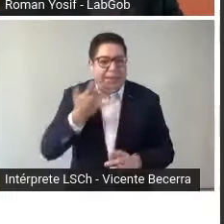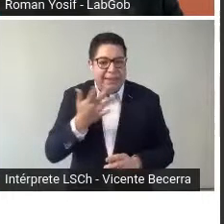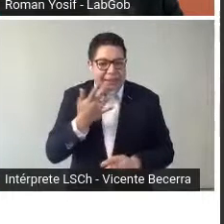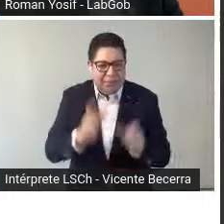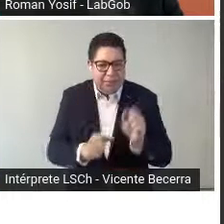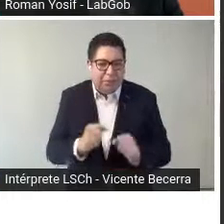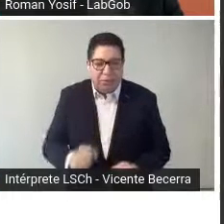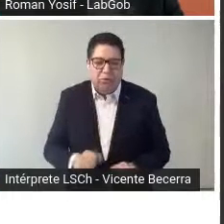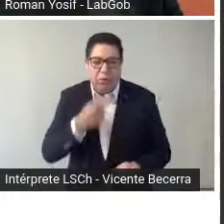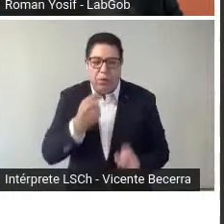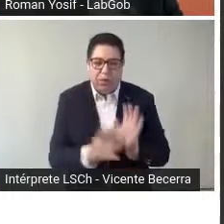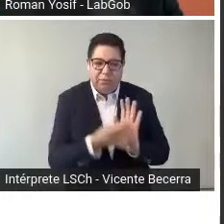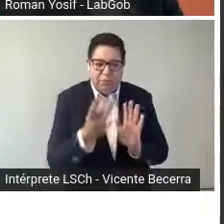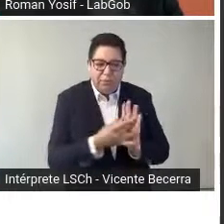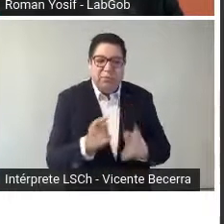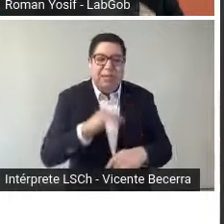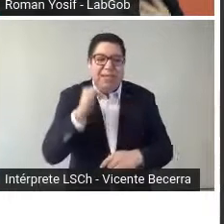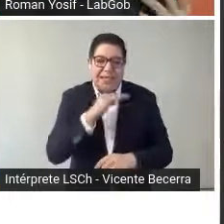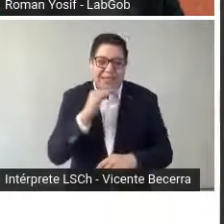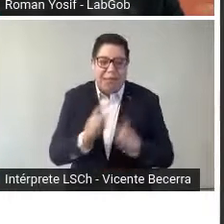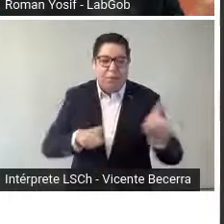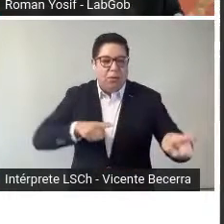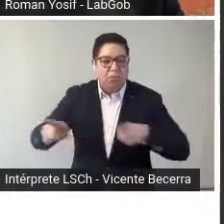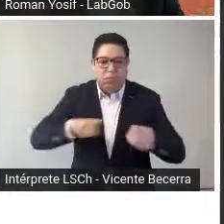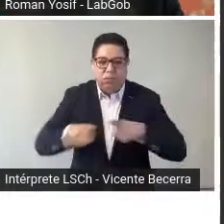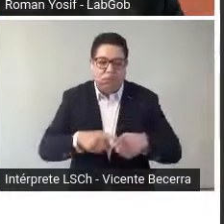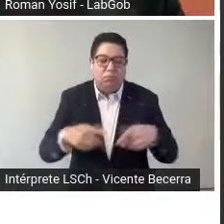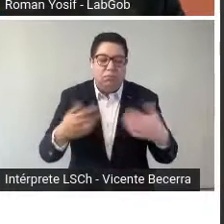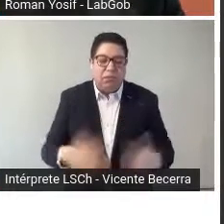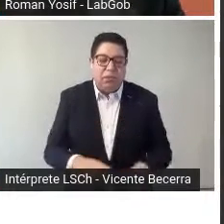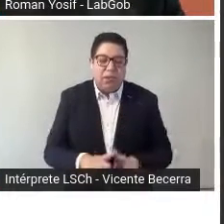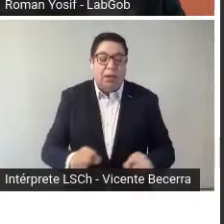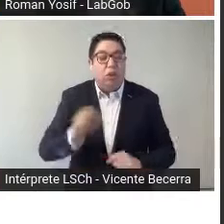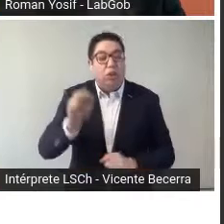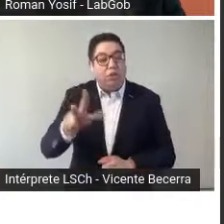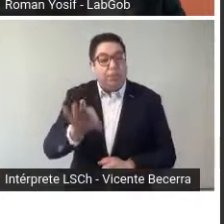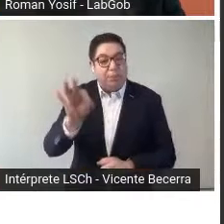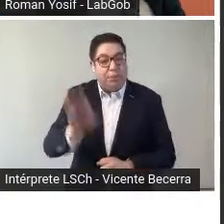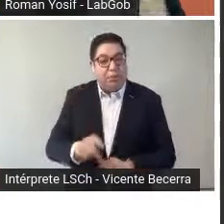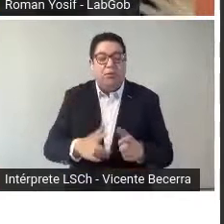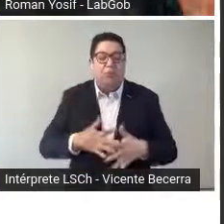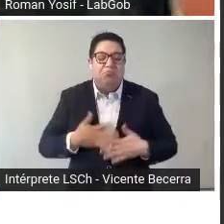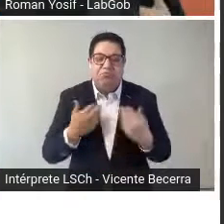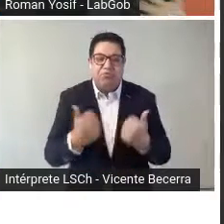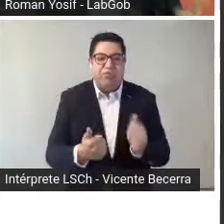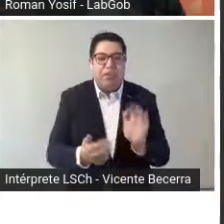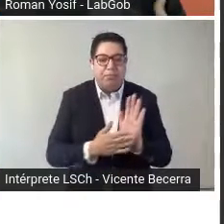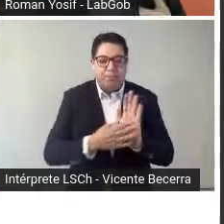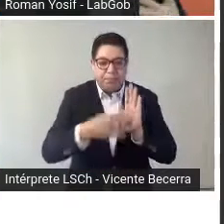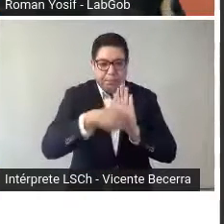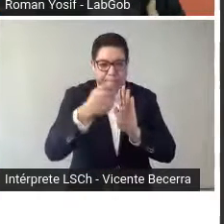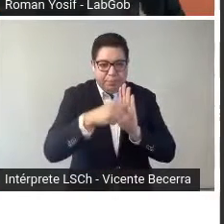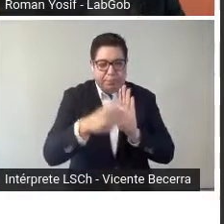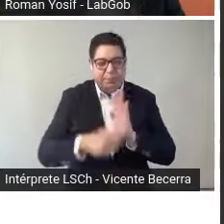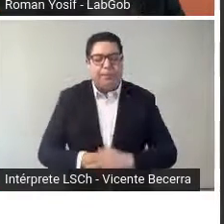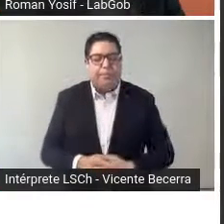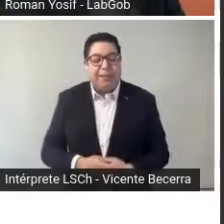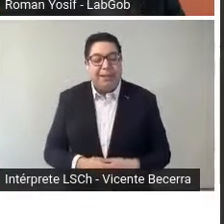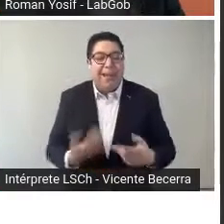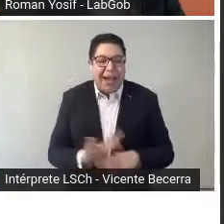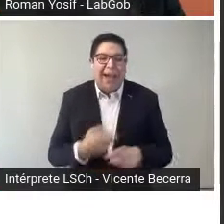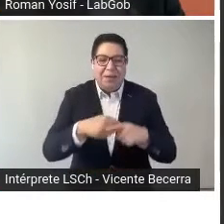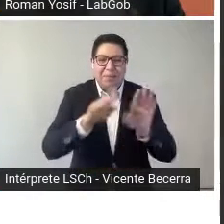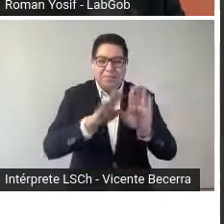sea ágil y que sea dinámico y donde tenemos un 80% de satisfacción de usuarios. Y así hay una serie de ejemplos